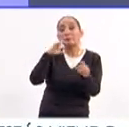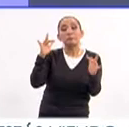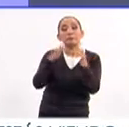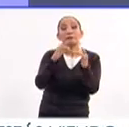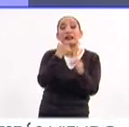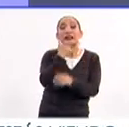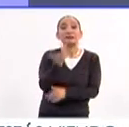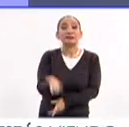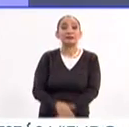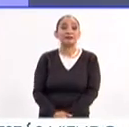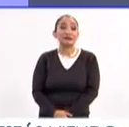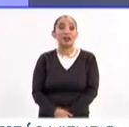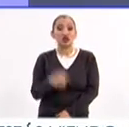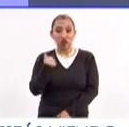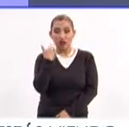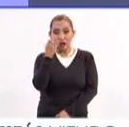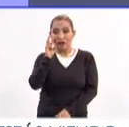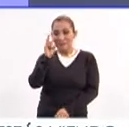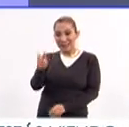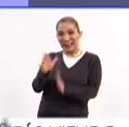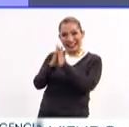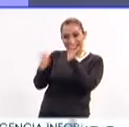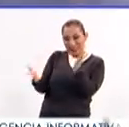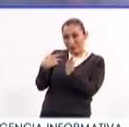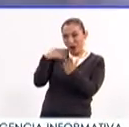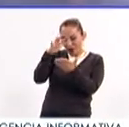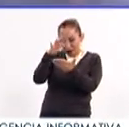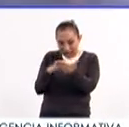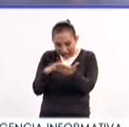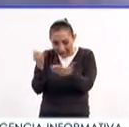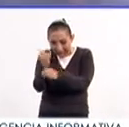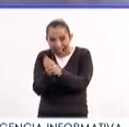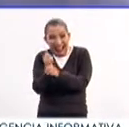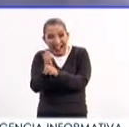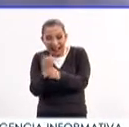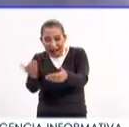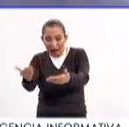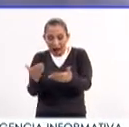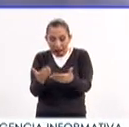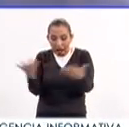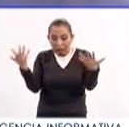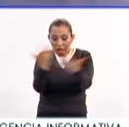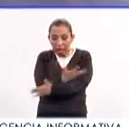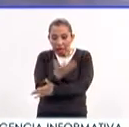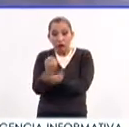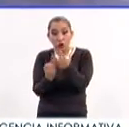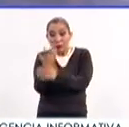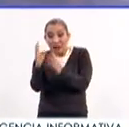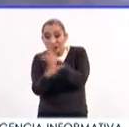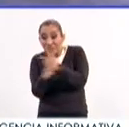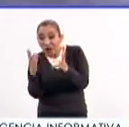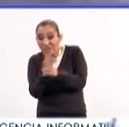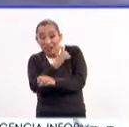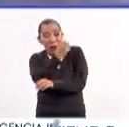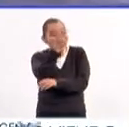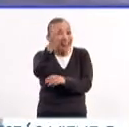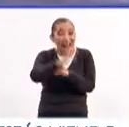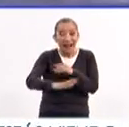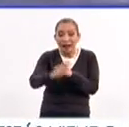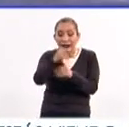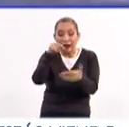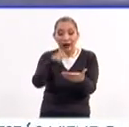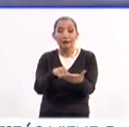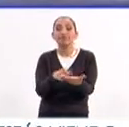en inglés. Cuando uno quiere acceder a libros, a textos, a investigación, con innovación en cualquiera de esas áreas,